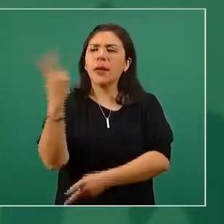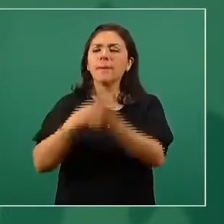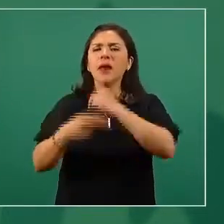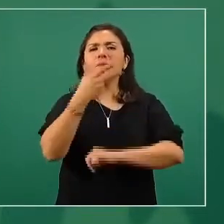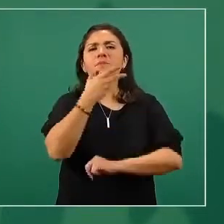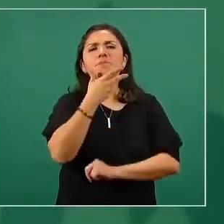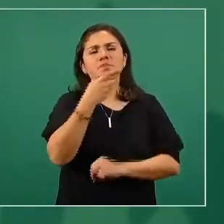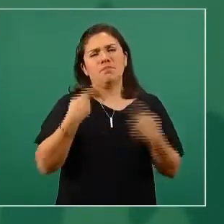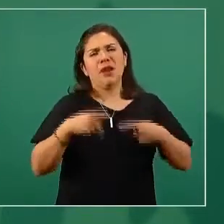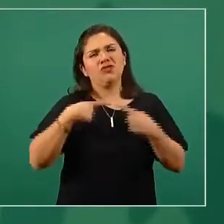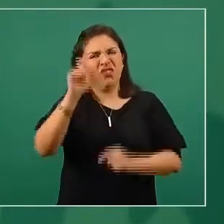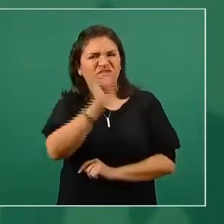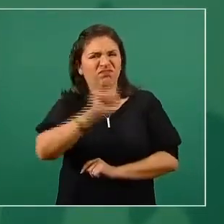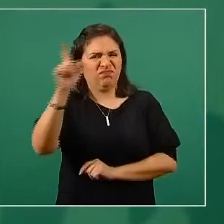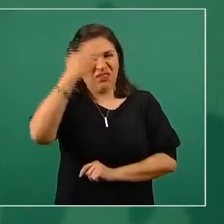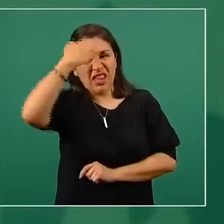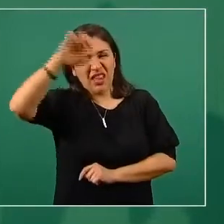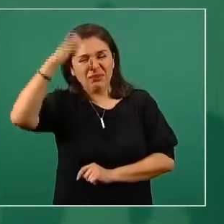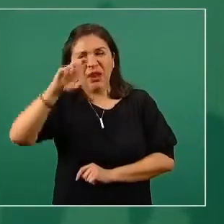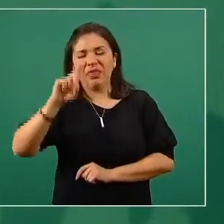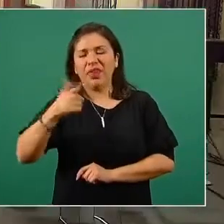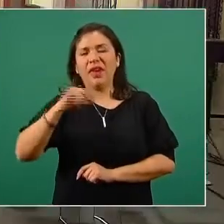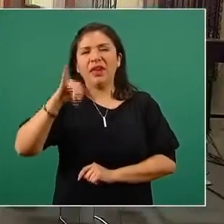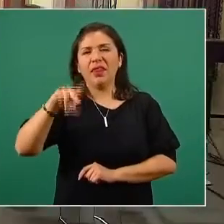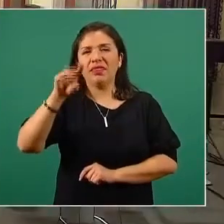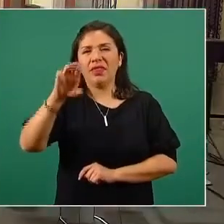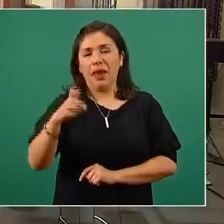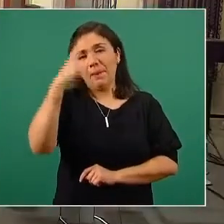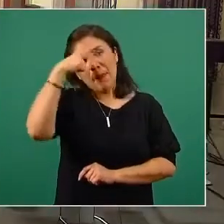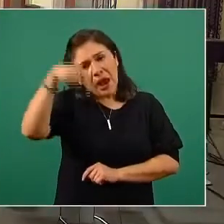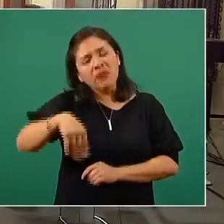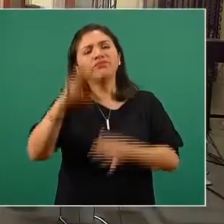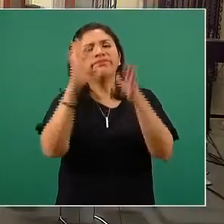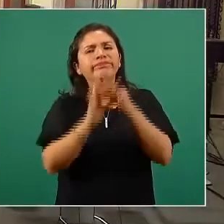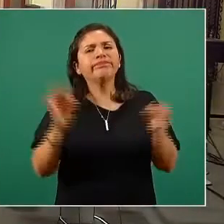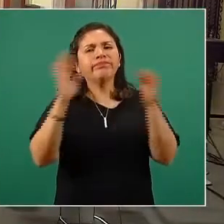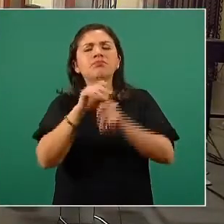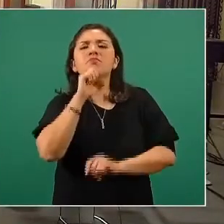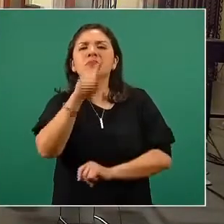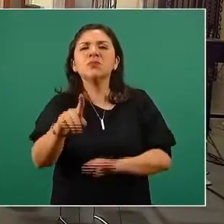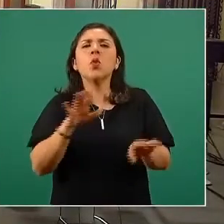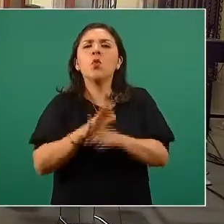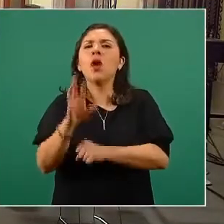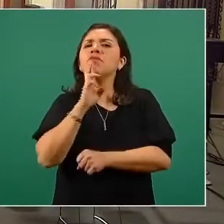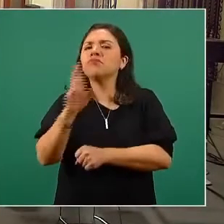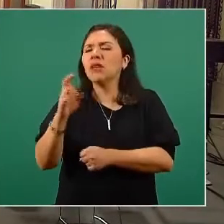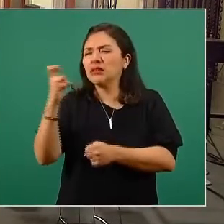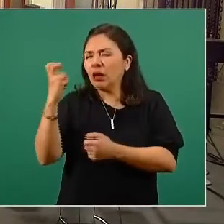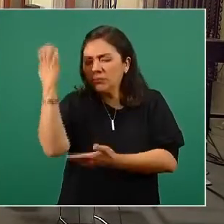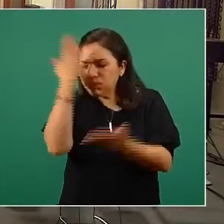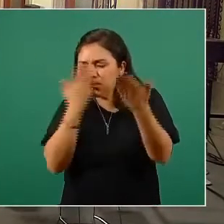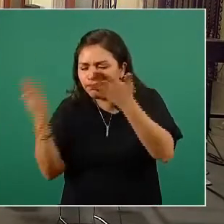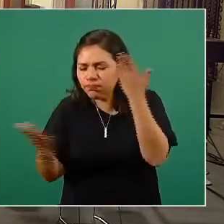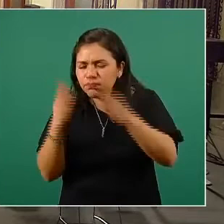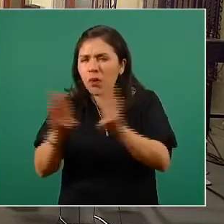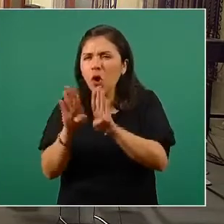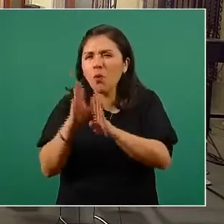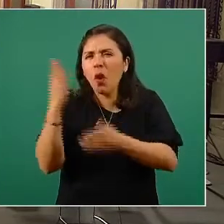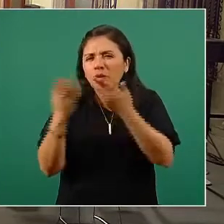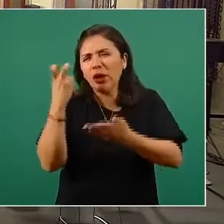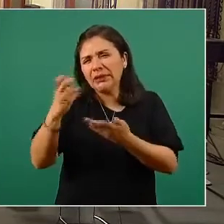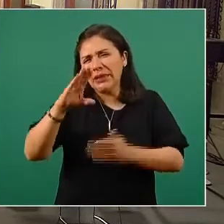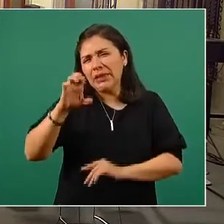también es de nuestro equipo, de la DG INDRE, que les vendrá a explicar justo los resultados que obtenimos con la secuenciación de estas